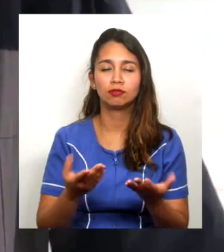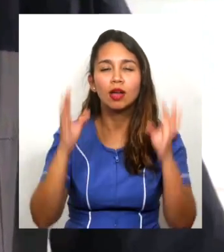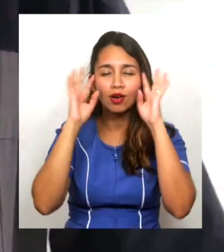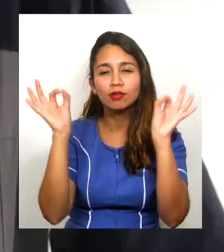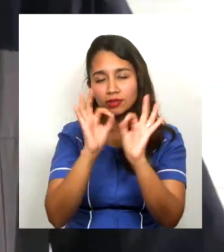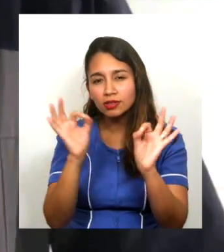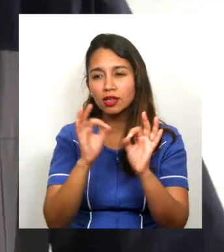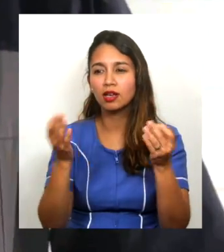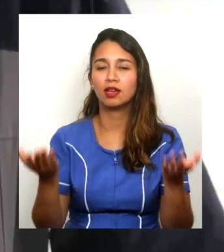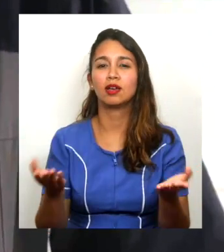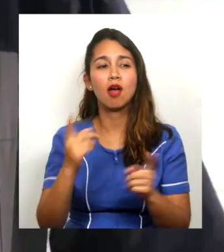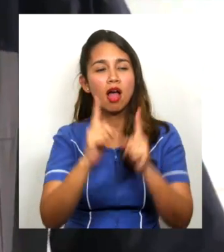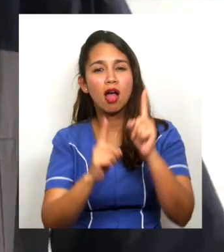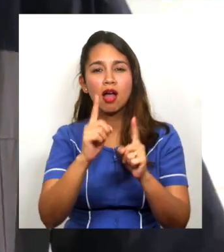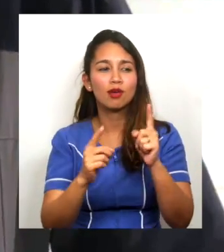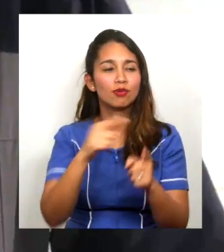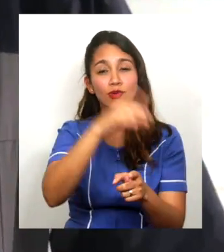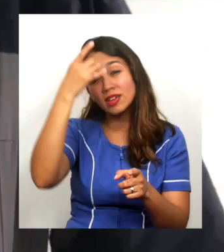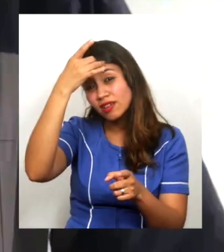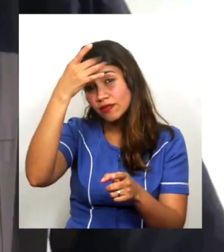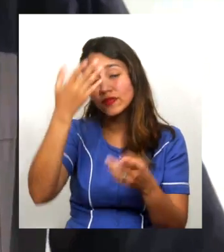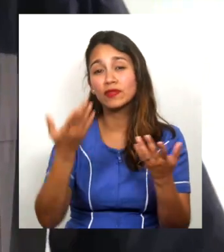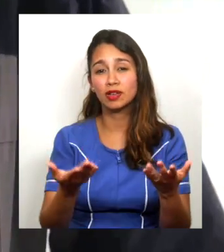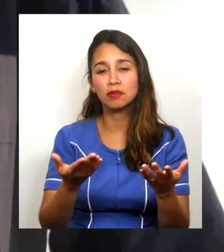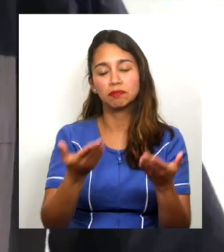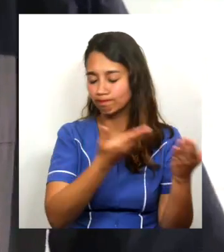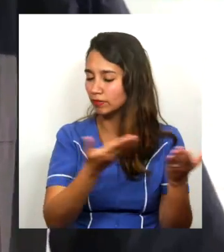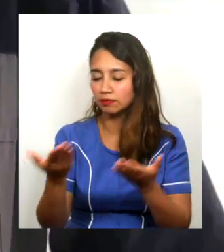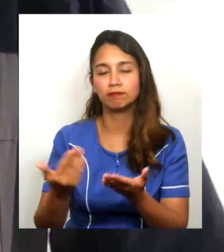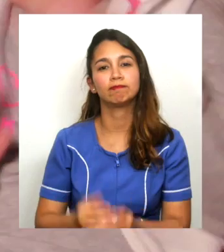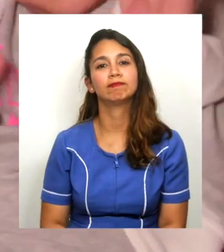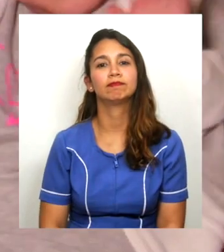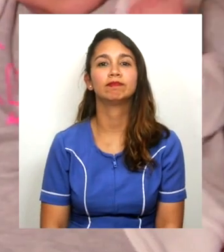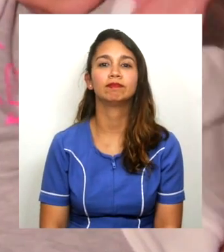le aconsejo a los que están pasando por alguna enfermedad, que lo hagan.